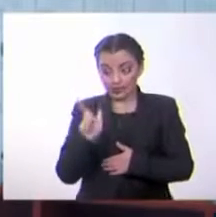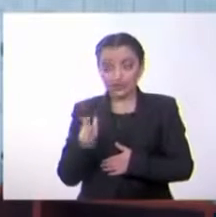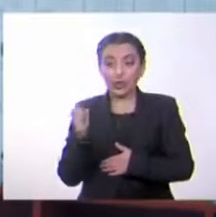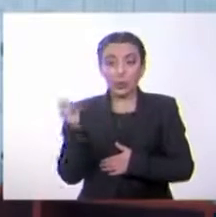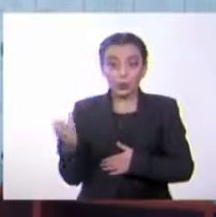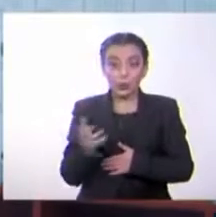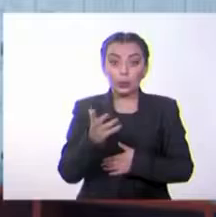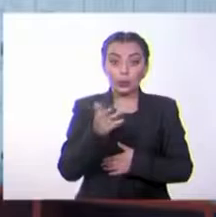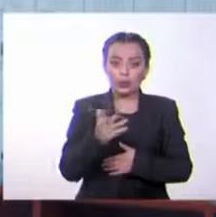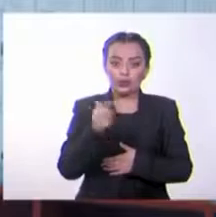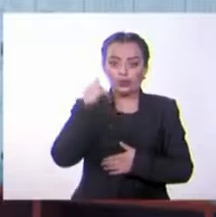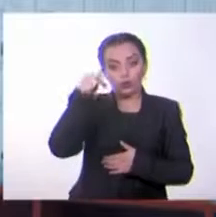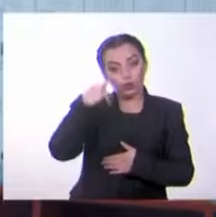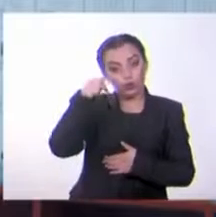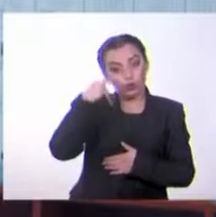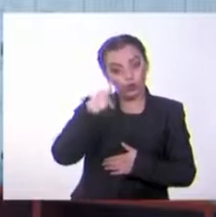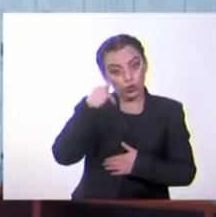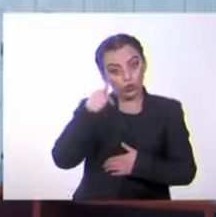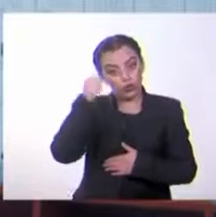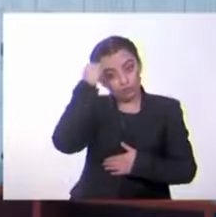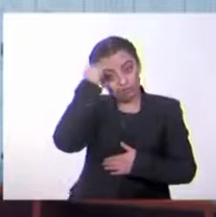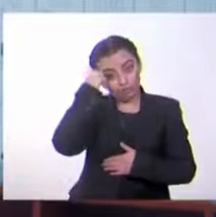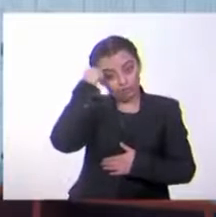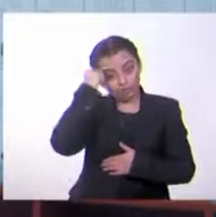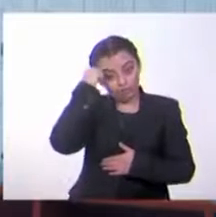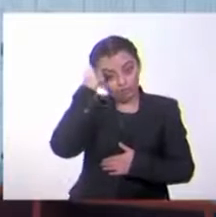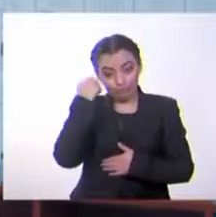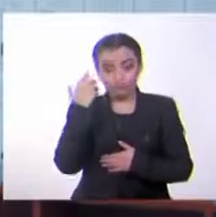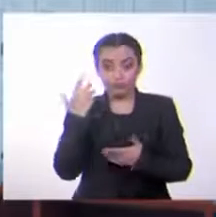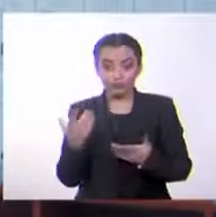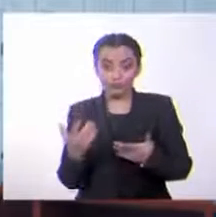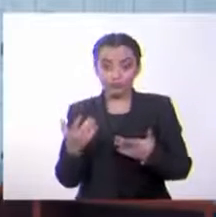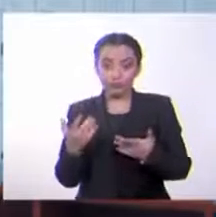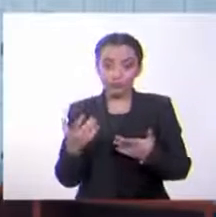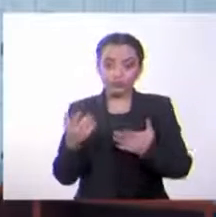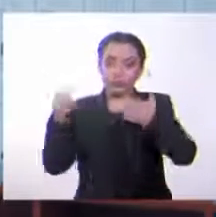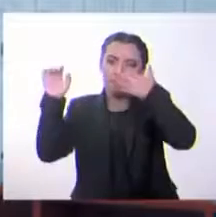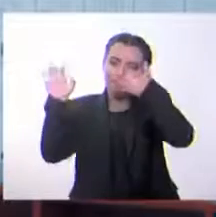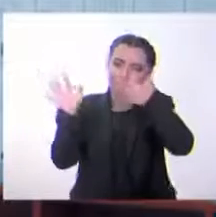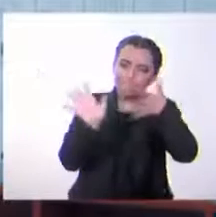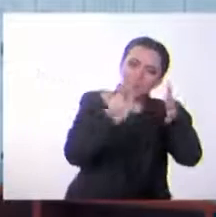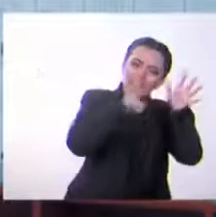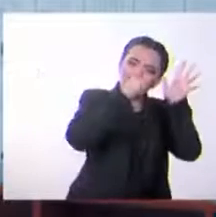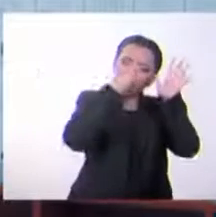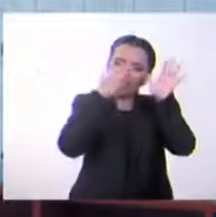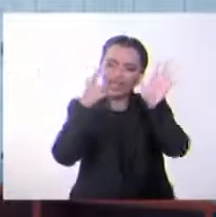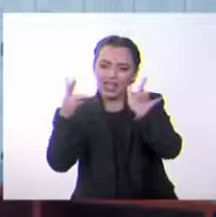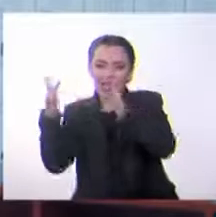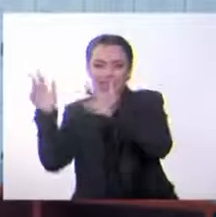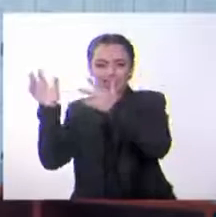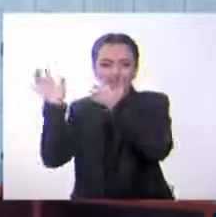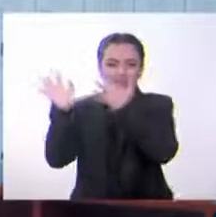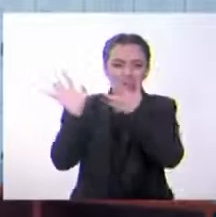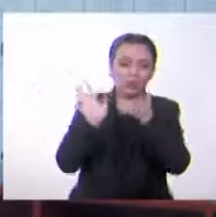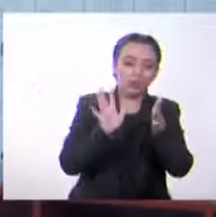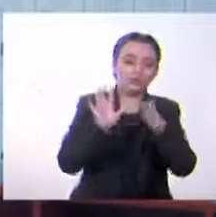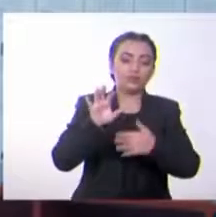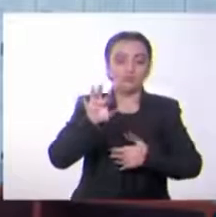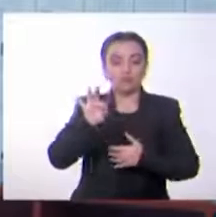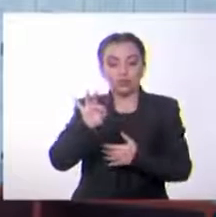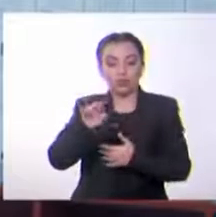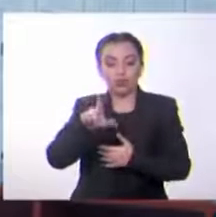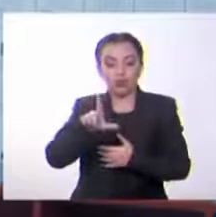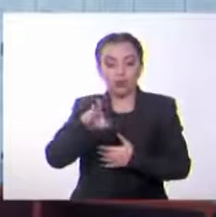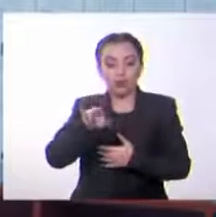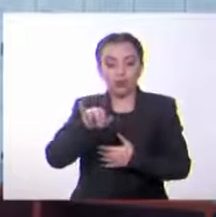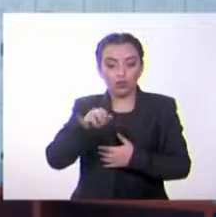clase de ahora, vamos a aprender un poco sobre corrientes de viento, flujo convectivo y también